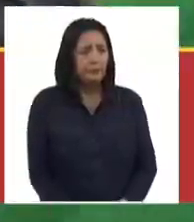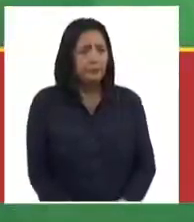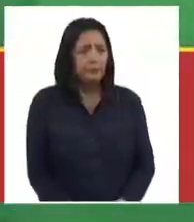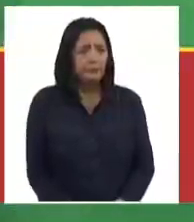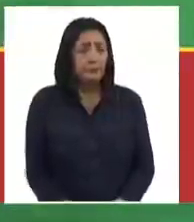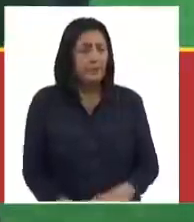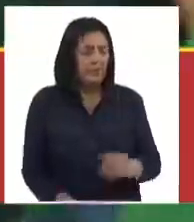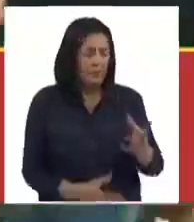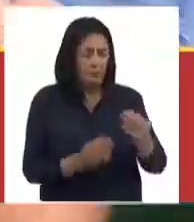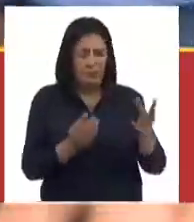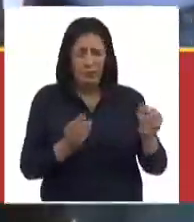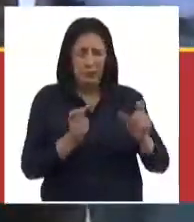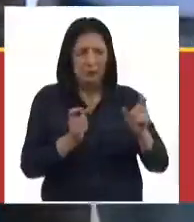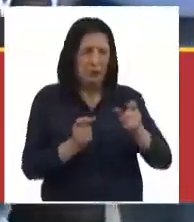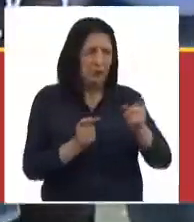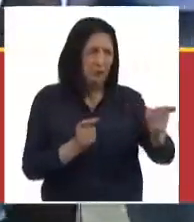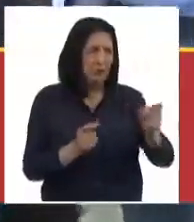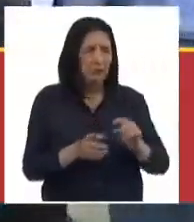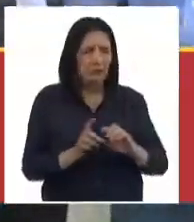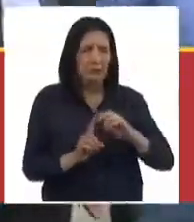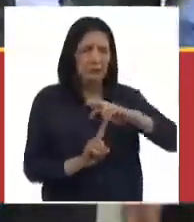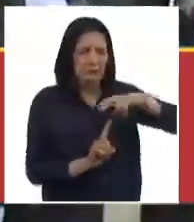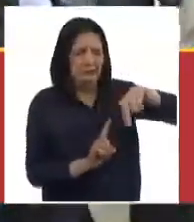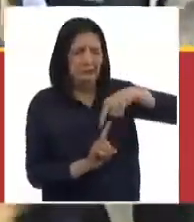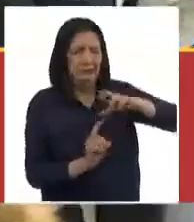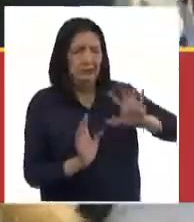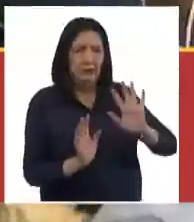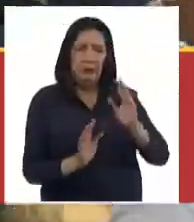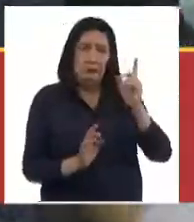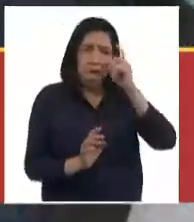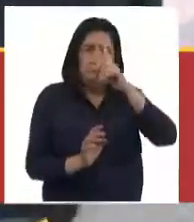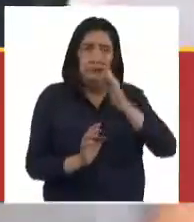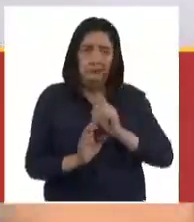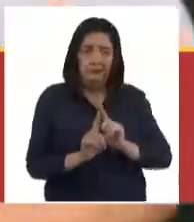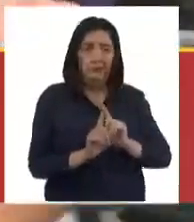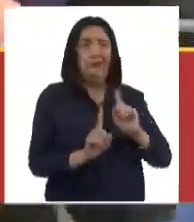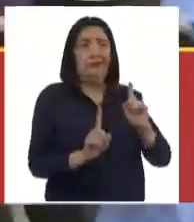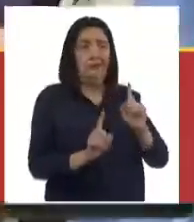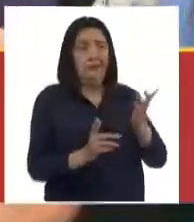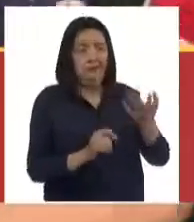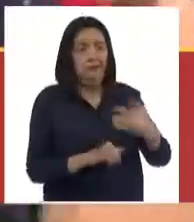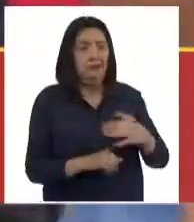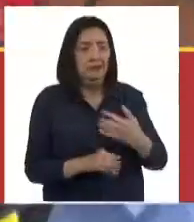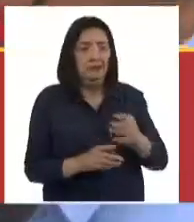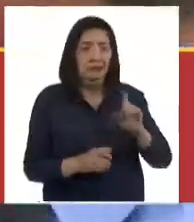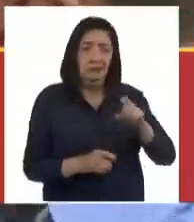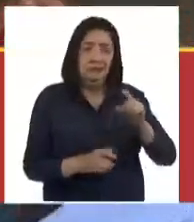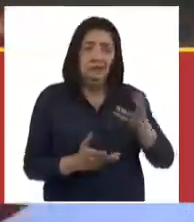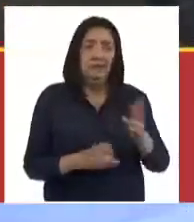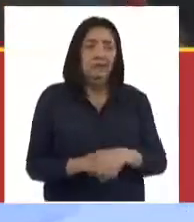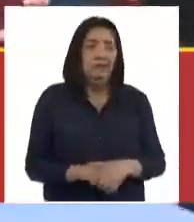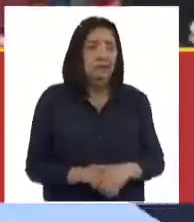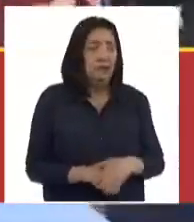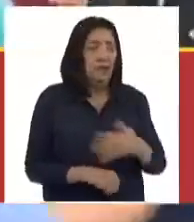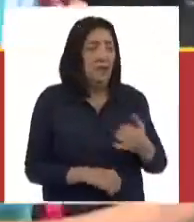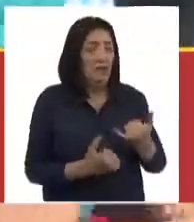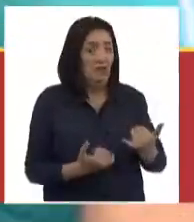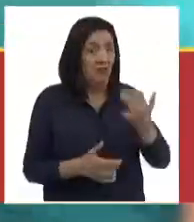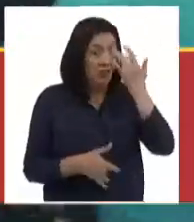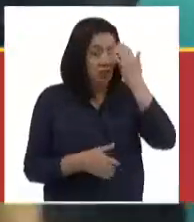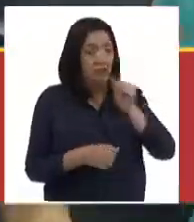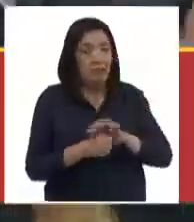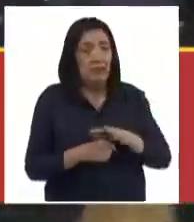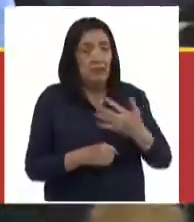No, además hay muchas personas en los alrededores que hace difícil guardar este distanciamiento tan necesario en medio de la pandemia